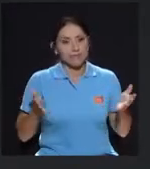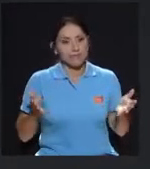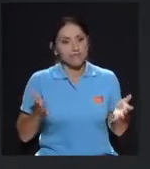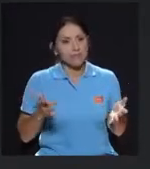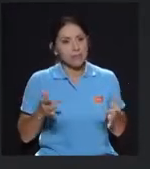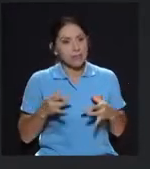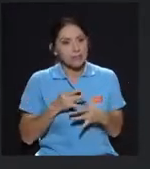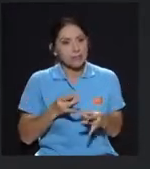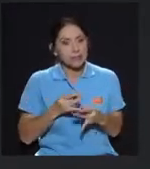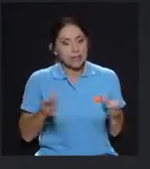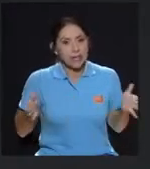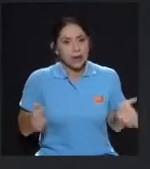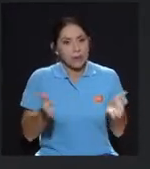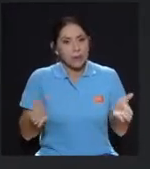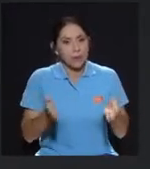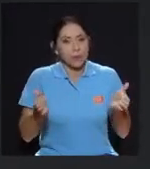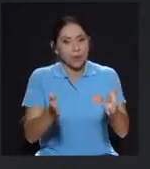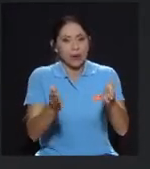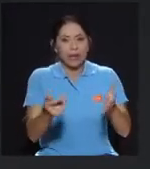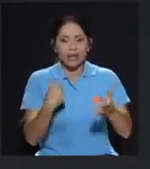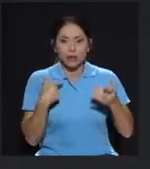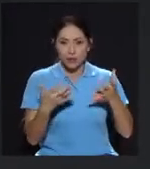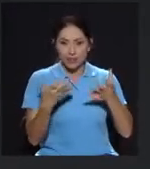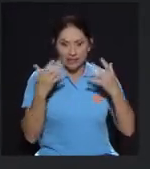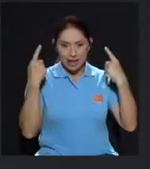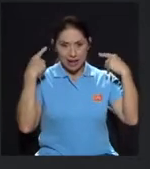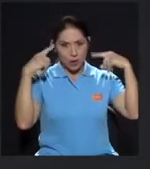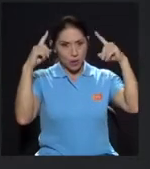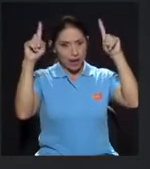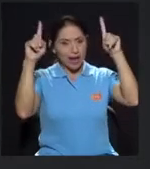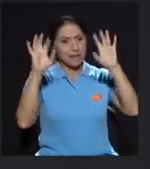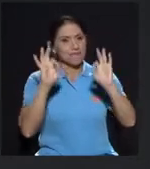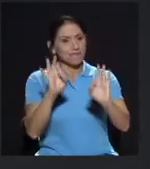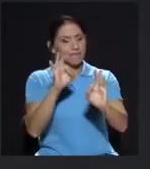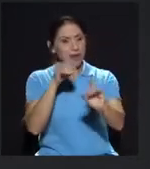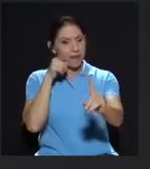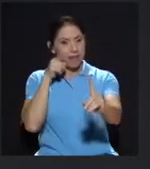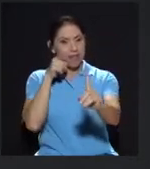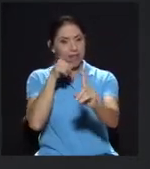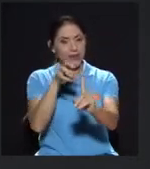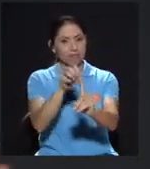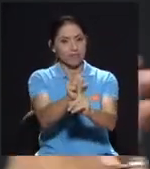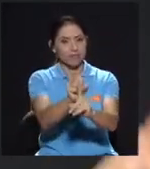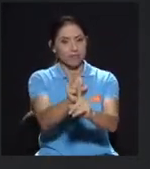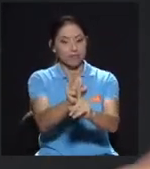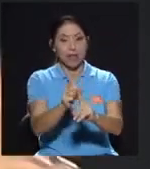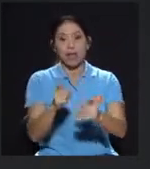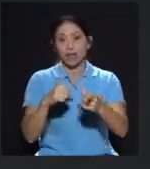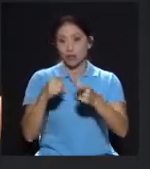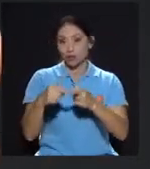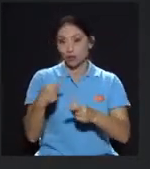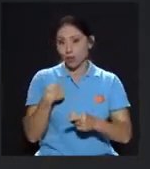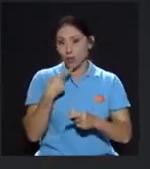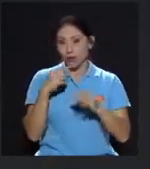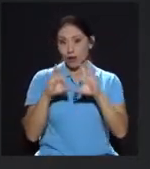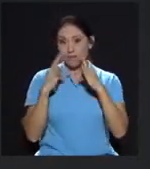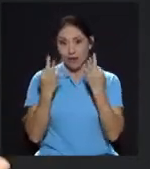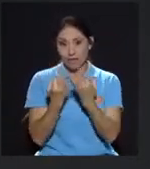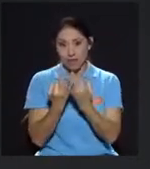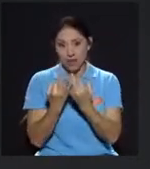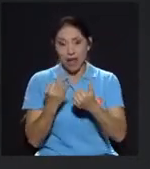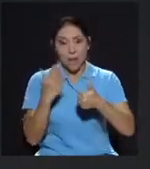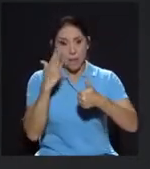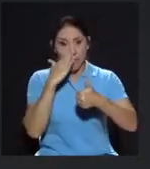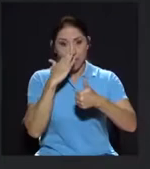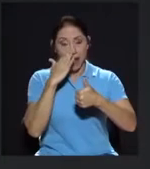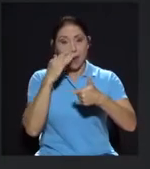hacia donde poder lograr las metas y alcanzarlas por eso yo creo que la familia así como lo digo con mi mamá y mi papá fueron